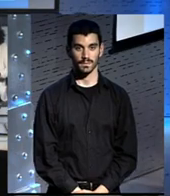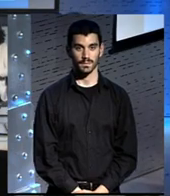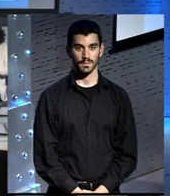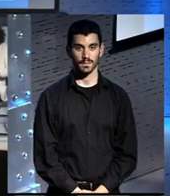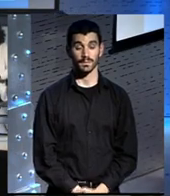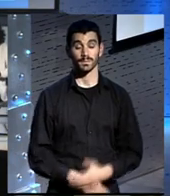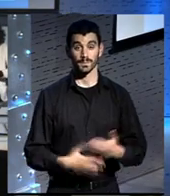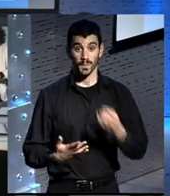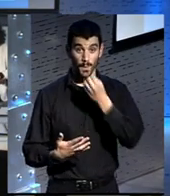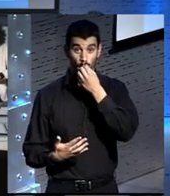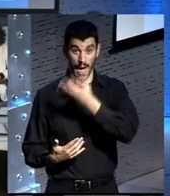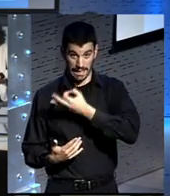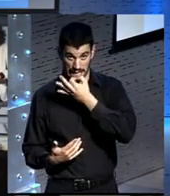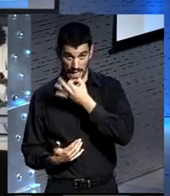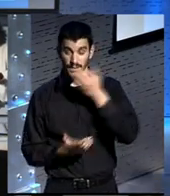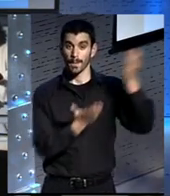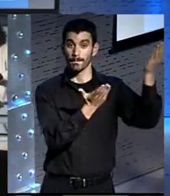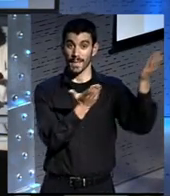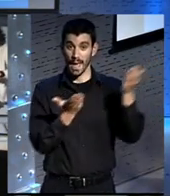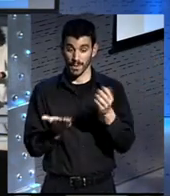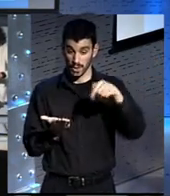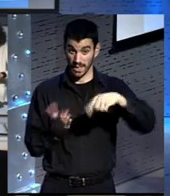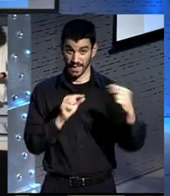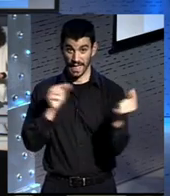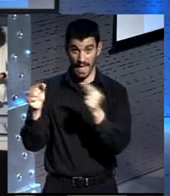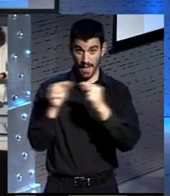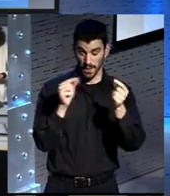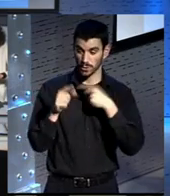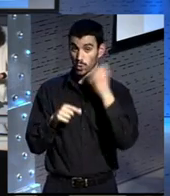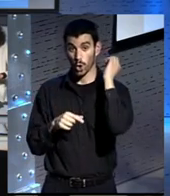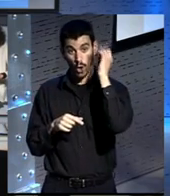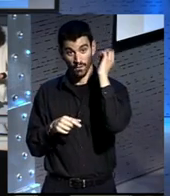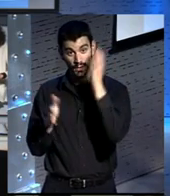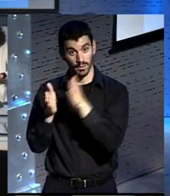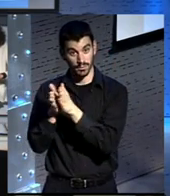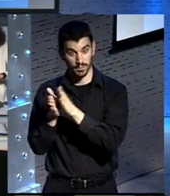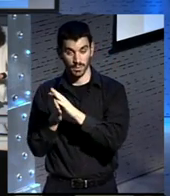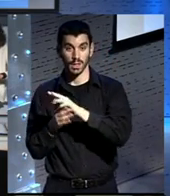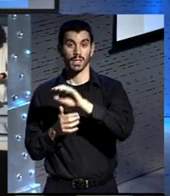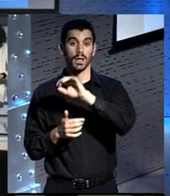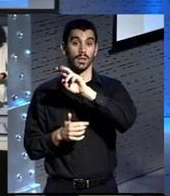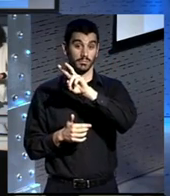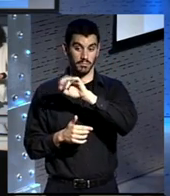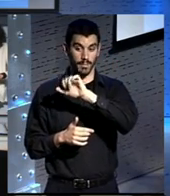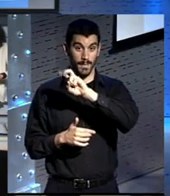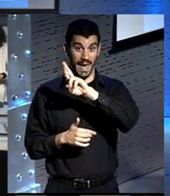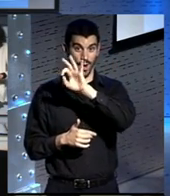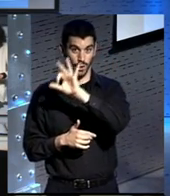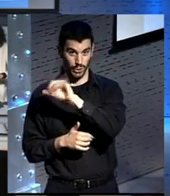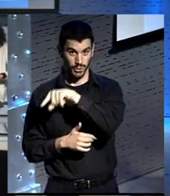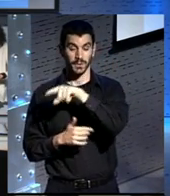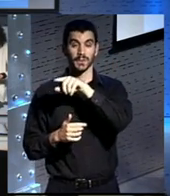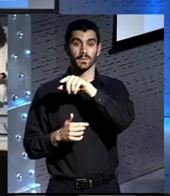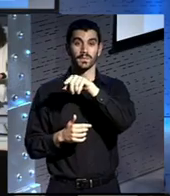Pues buenas tardes, bienvenidos a este debate después de la interesantísima intervención de Emilio Ontiveros. Pues efectivamente vamos a